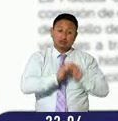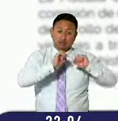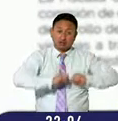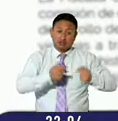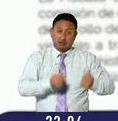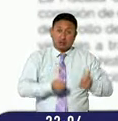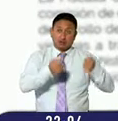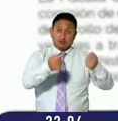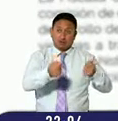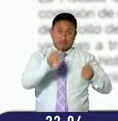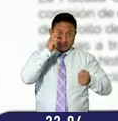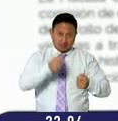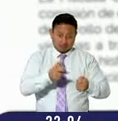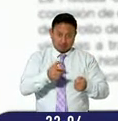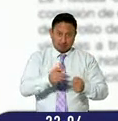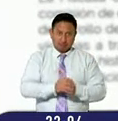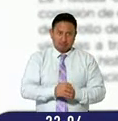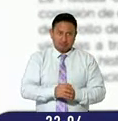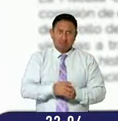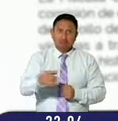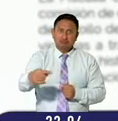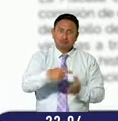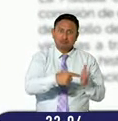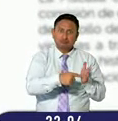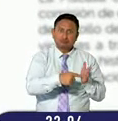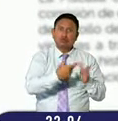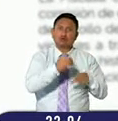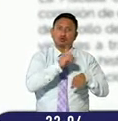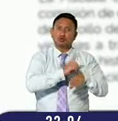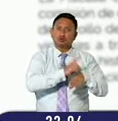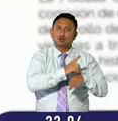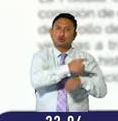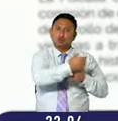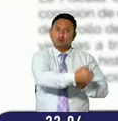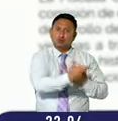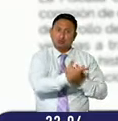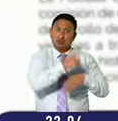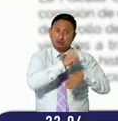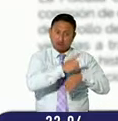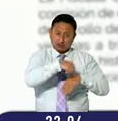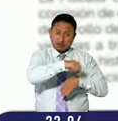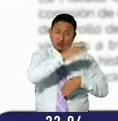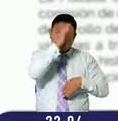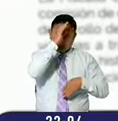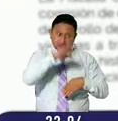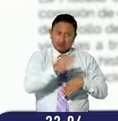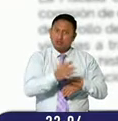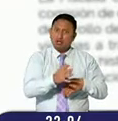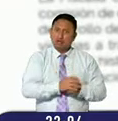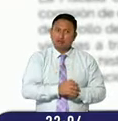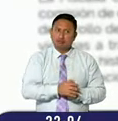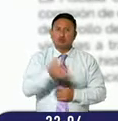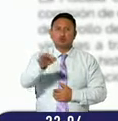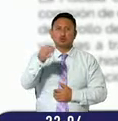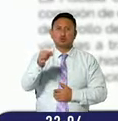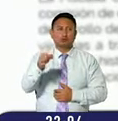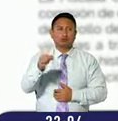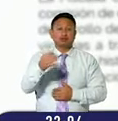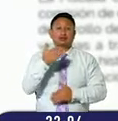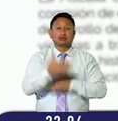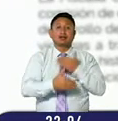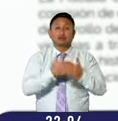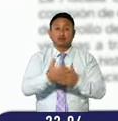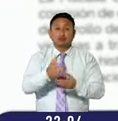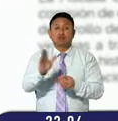entregado incompleto a la Fiscalía, sin el reconocimiento médico legal ni los informes médicos de los hospitales, documentos que fueron anexados